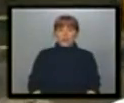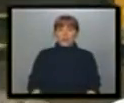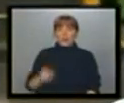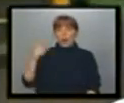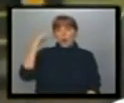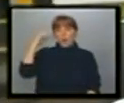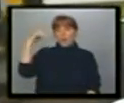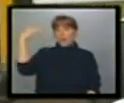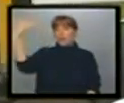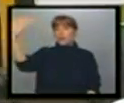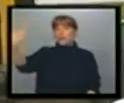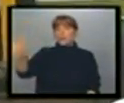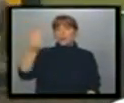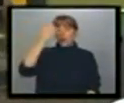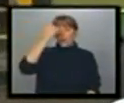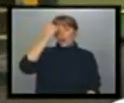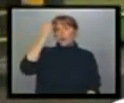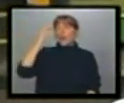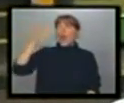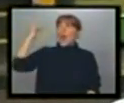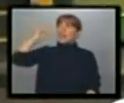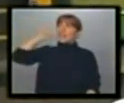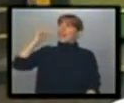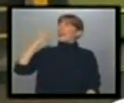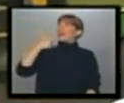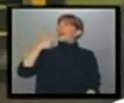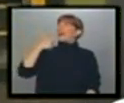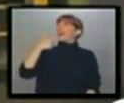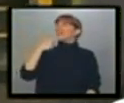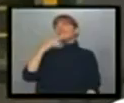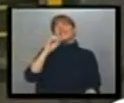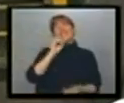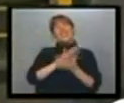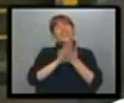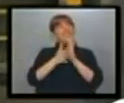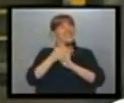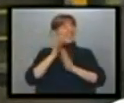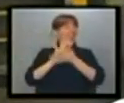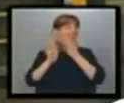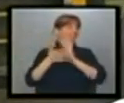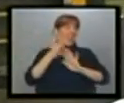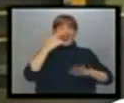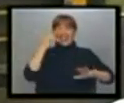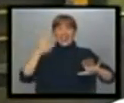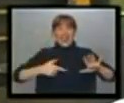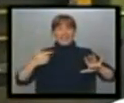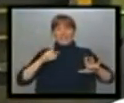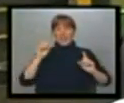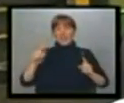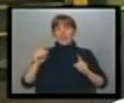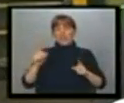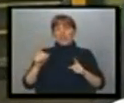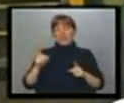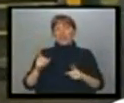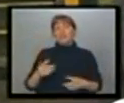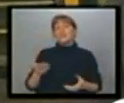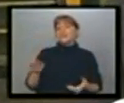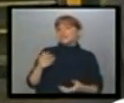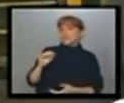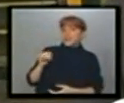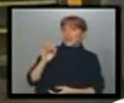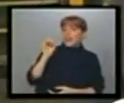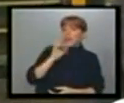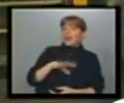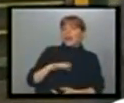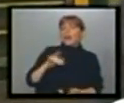porque pensar en el gas hace muchos años quizás era un riesgo, pero bueno, en este caso vale la pena. Sigue